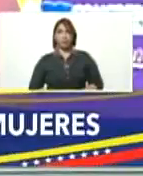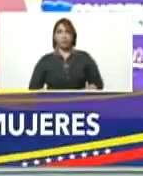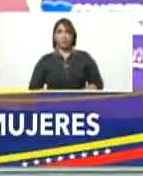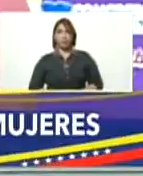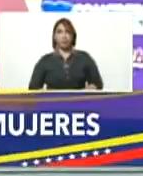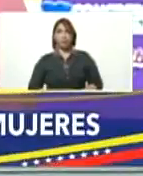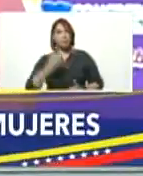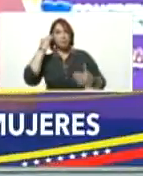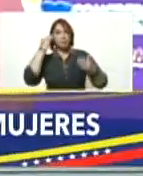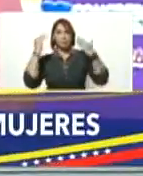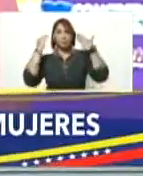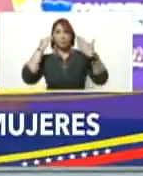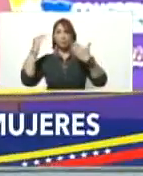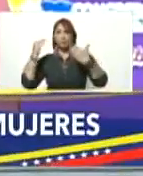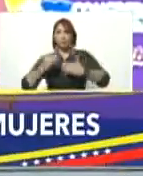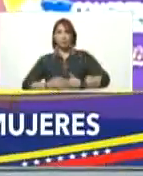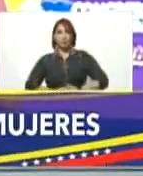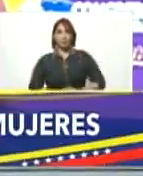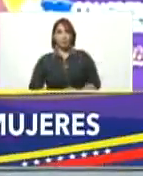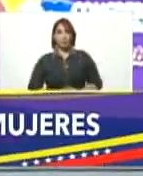Mi saludo.